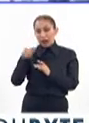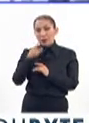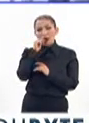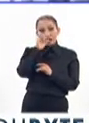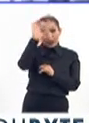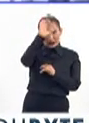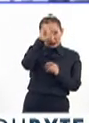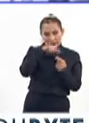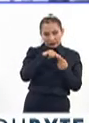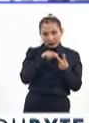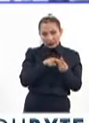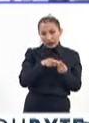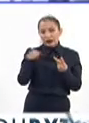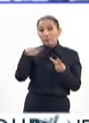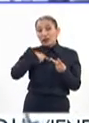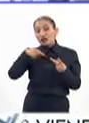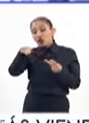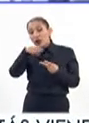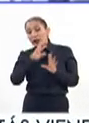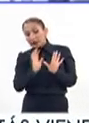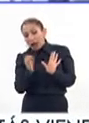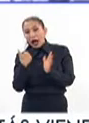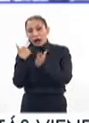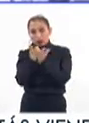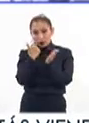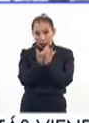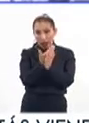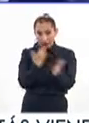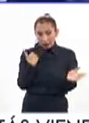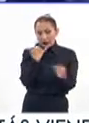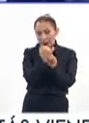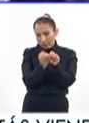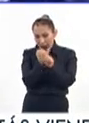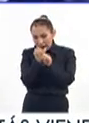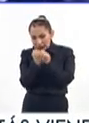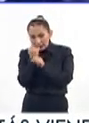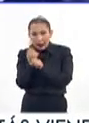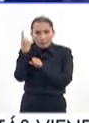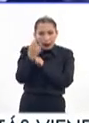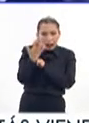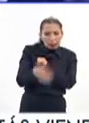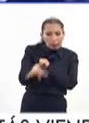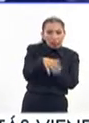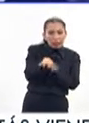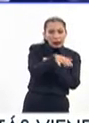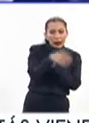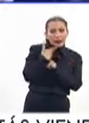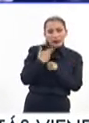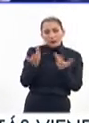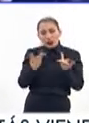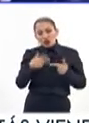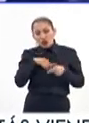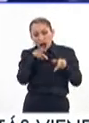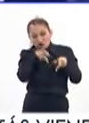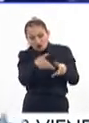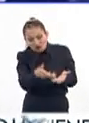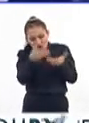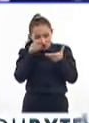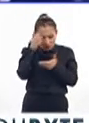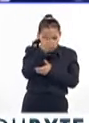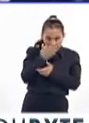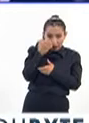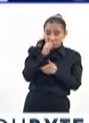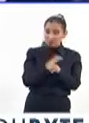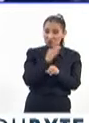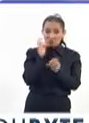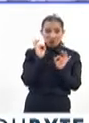Policía Científica, la gente que ha venido haciendo el acompañamiento ya en las tareas de búsqueda y exhumación, hay gente muy calificada para